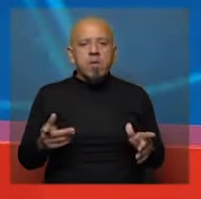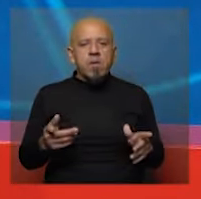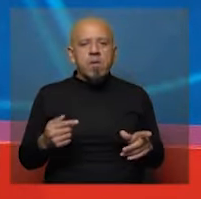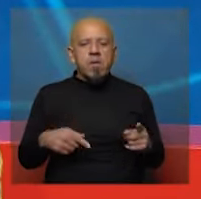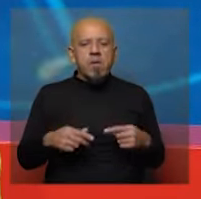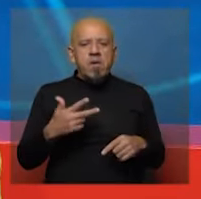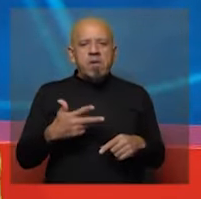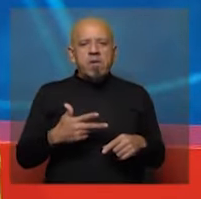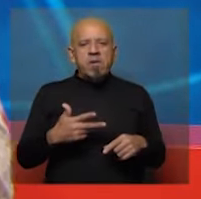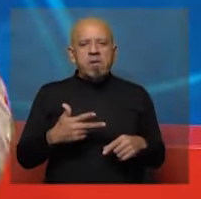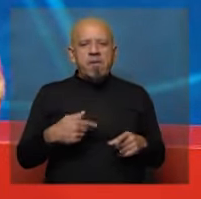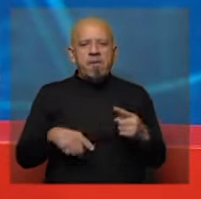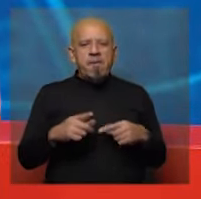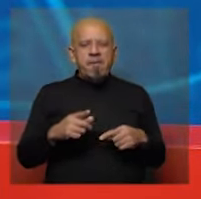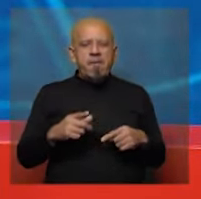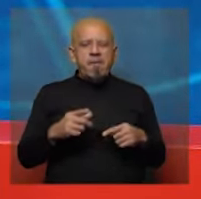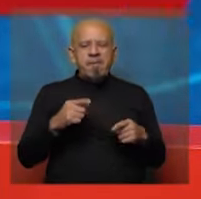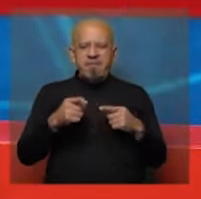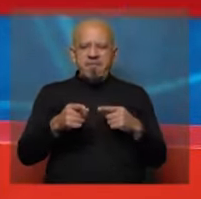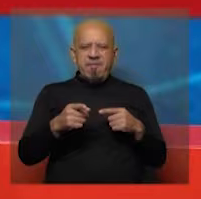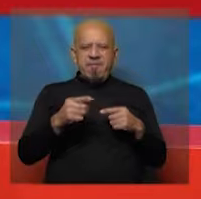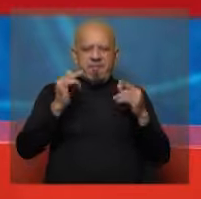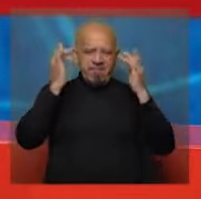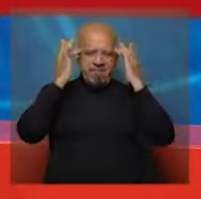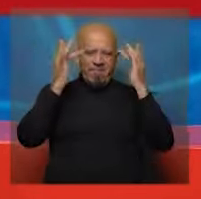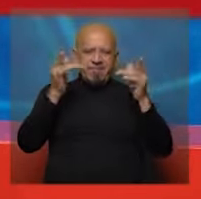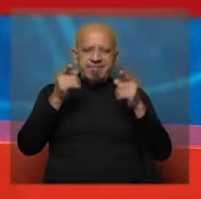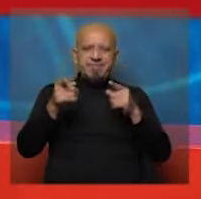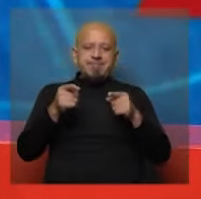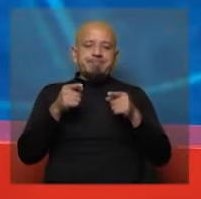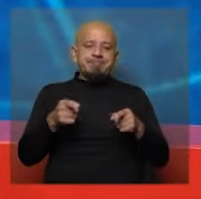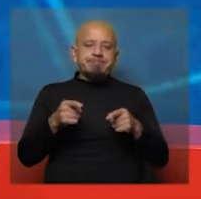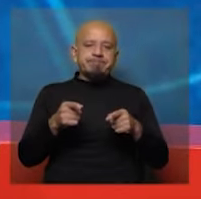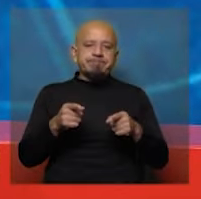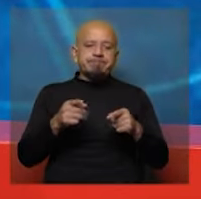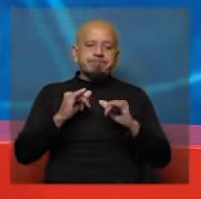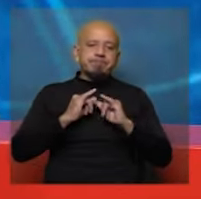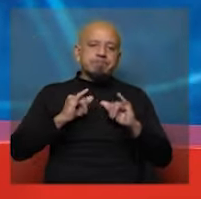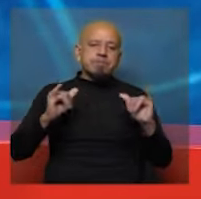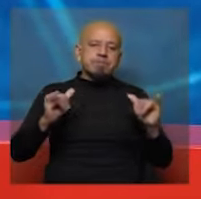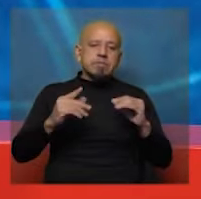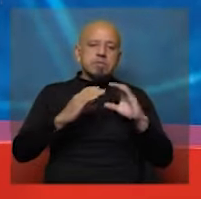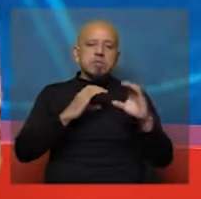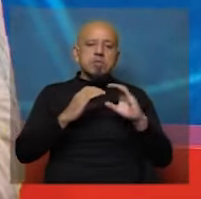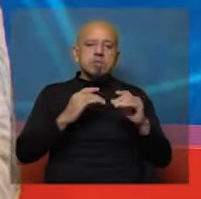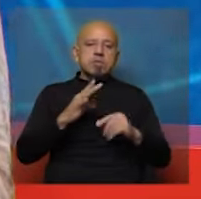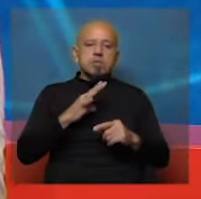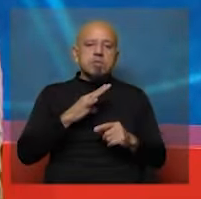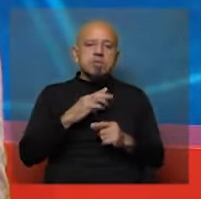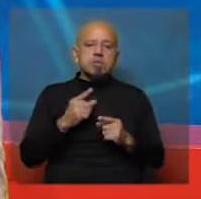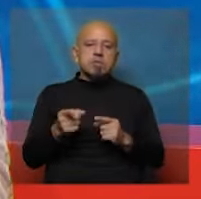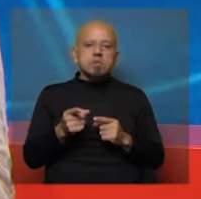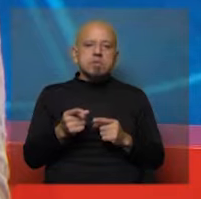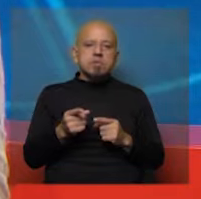no este entonces pero ahí está la educación ahí están las campañas de comunicación ahí están también otros